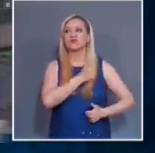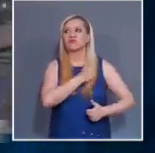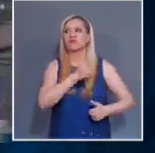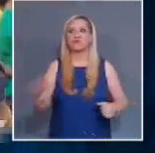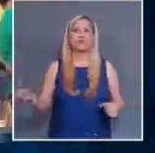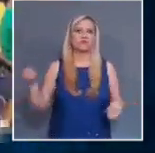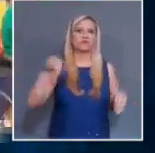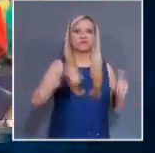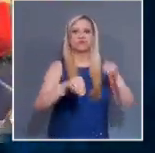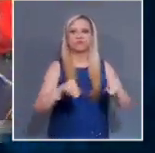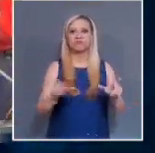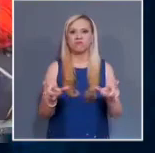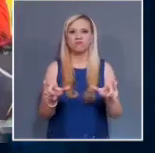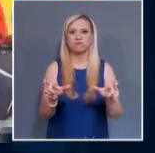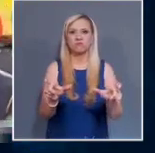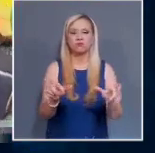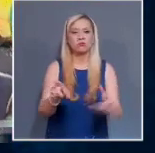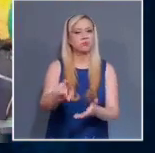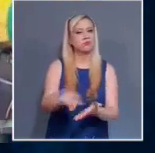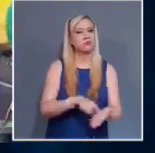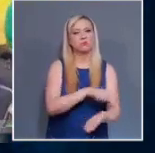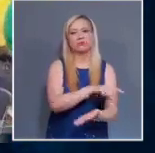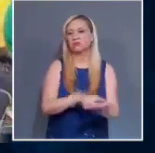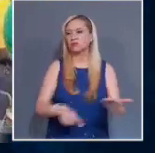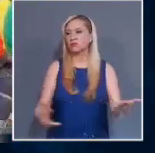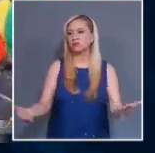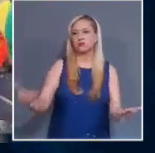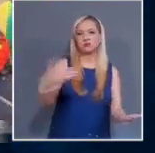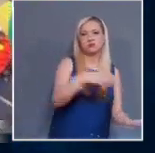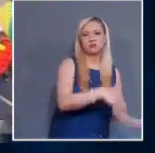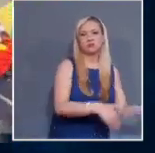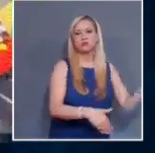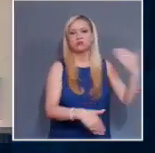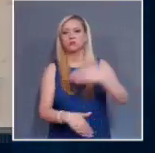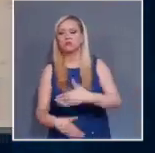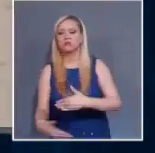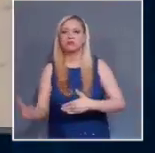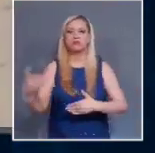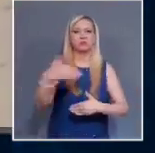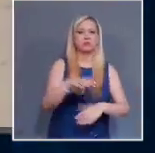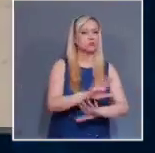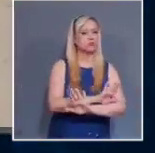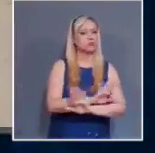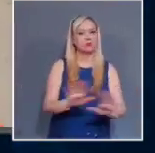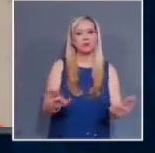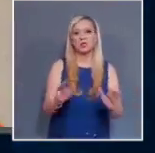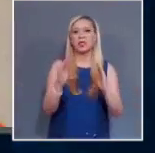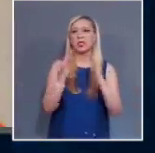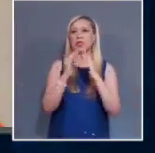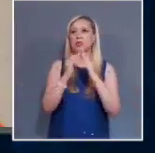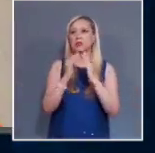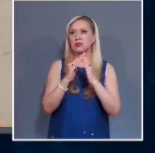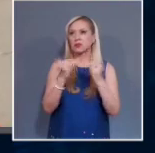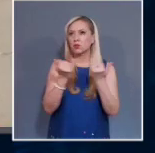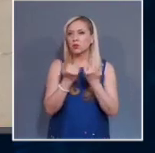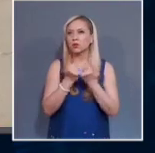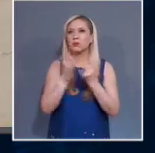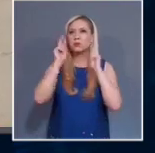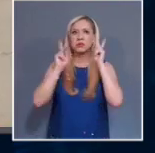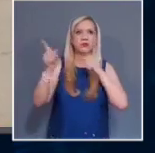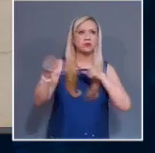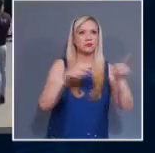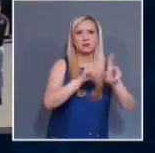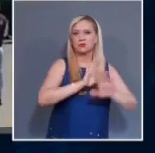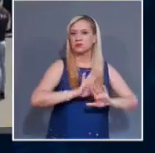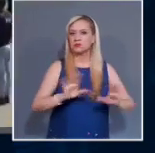o totalmente la libertad de tránsito, de reunión o la inviolabilidad del domicilio. Se propondrá una reforma que faculte a las Fuerzas